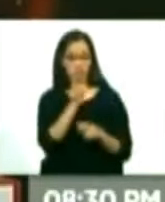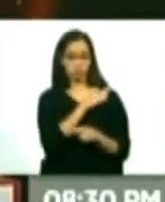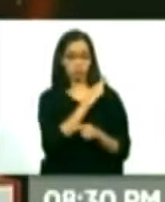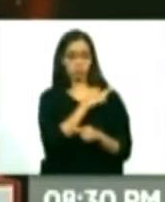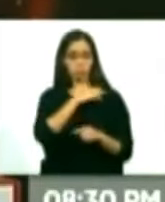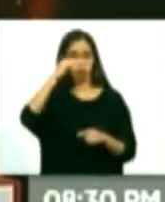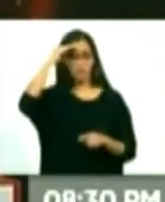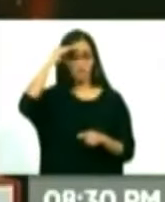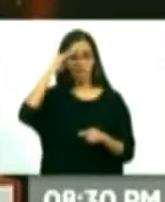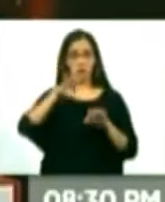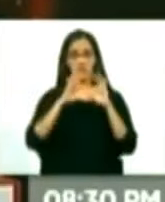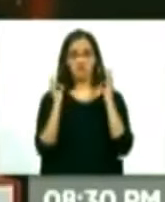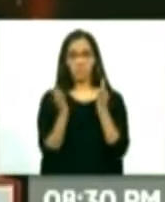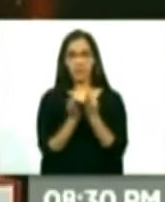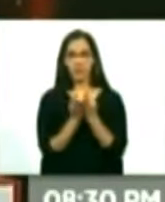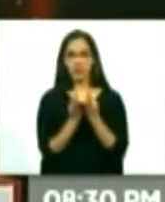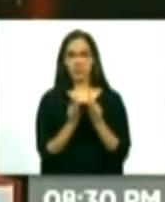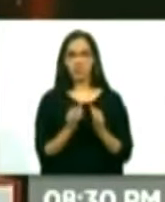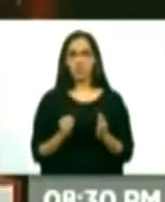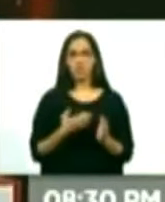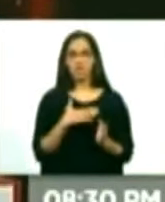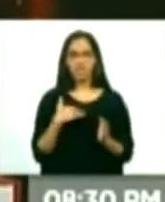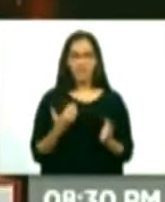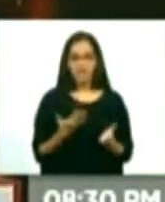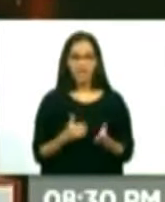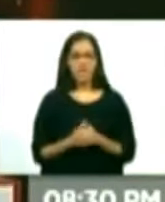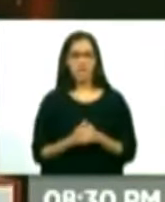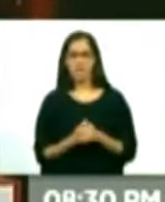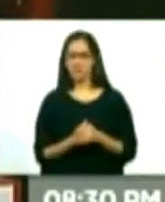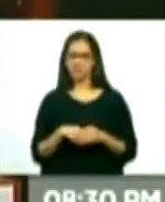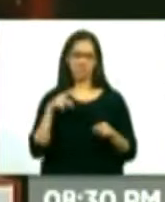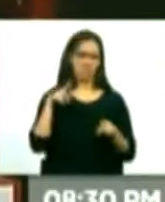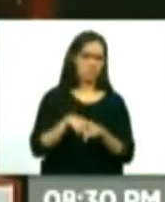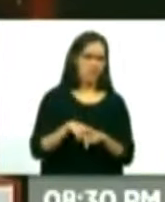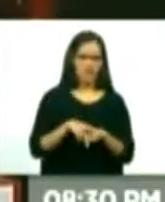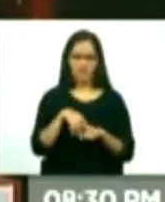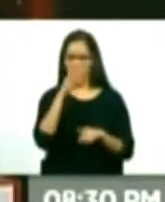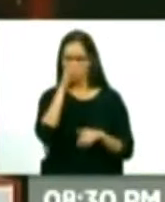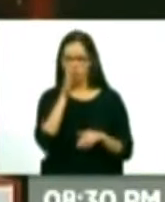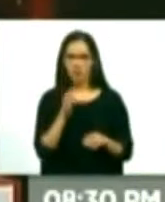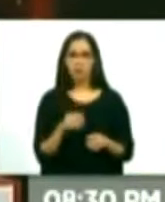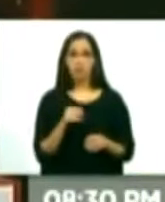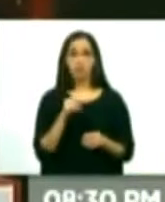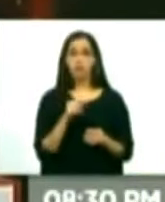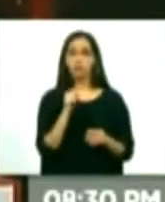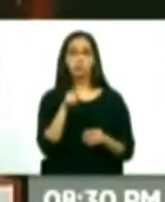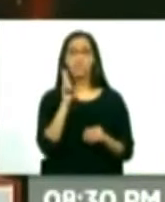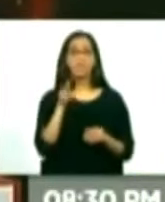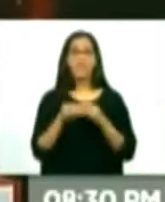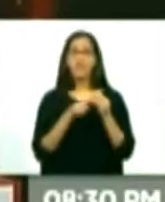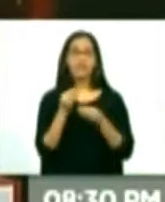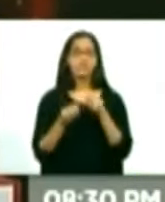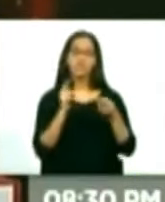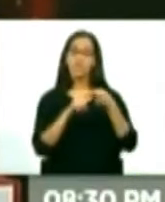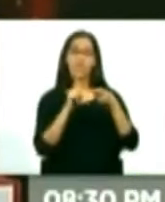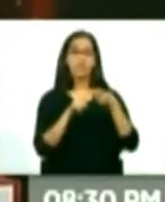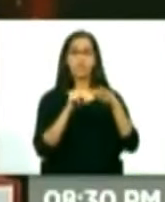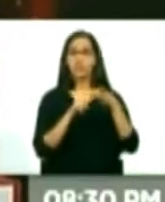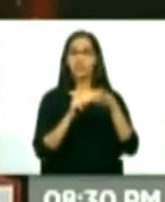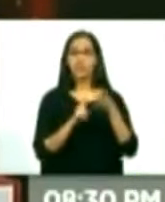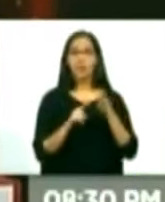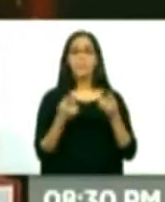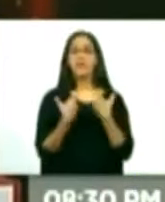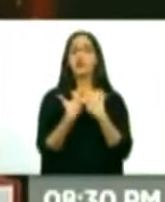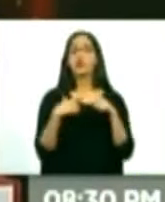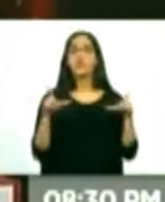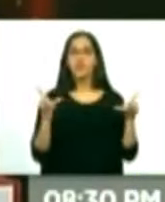de los familiares que querían chantajearlos, humillarlos. Su esposo, usted tiene que hacer tal cosa, para que los